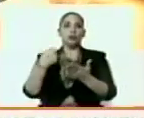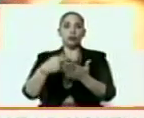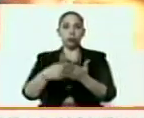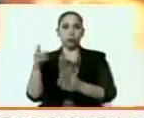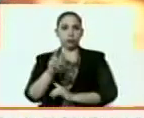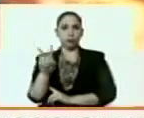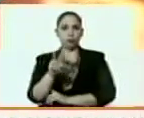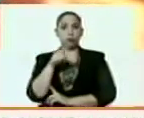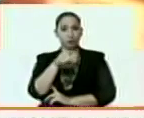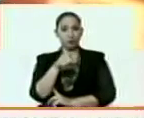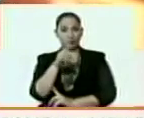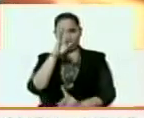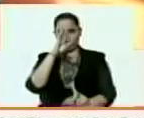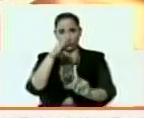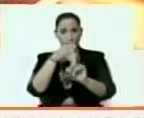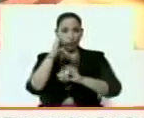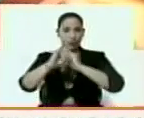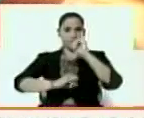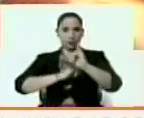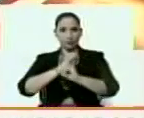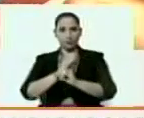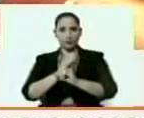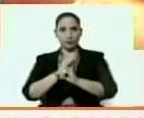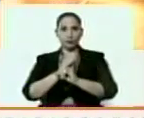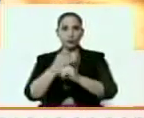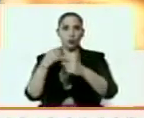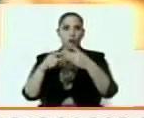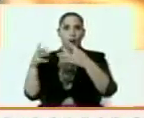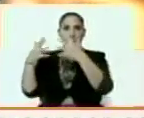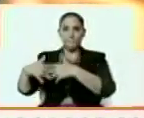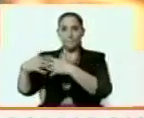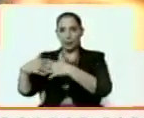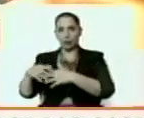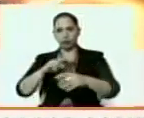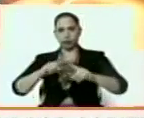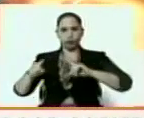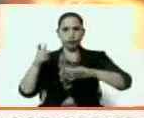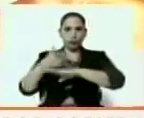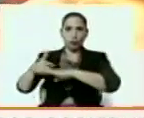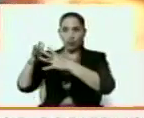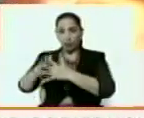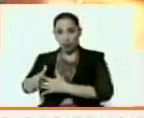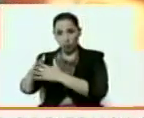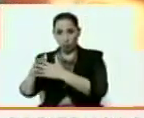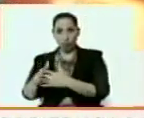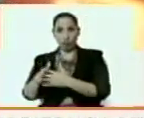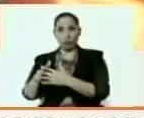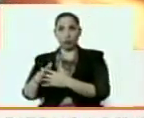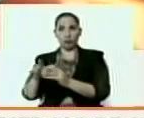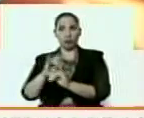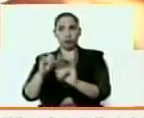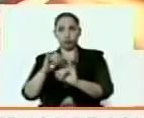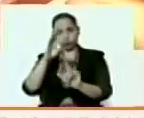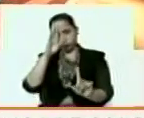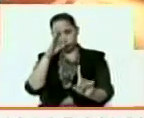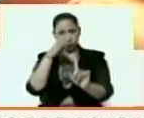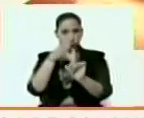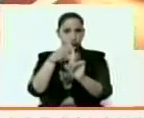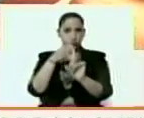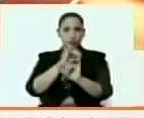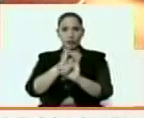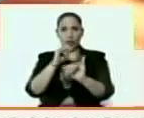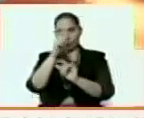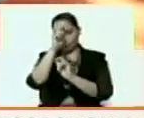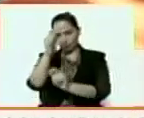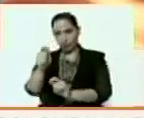una operación internacional, transnacional, dirigida desde el gobierno de los Estados Unidos, como ya ellos directamente así lo han